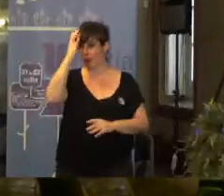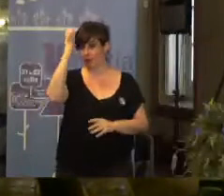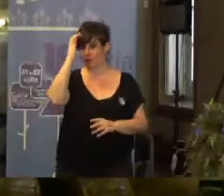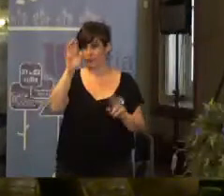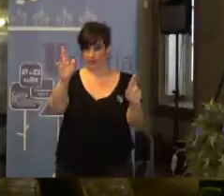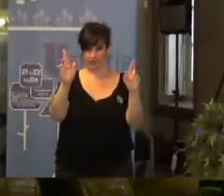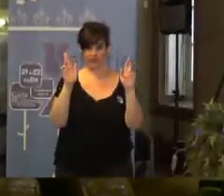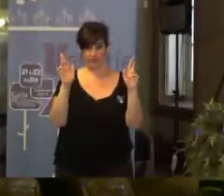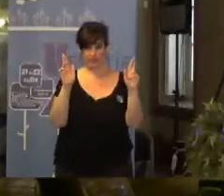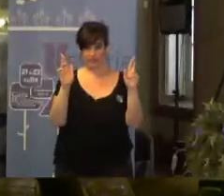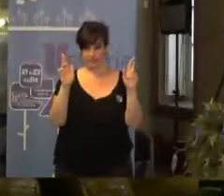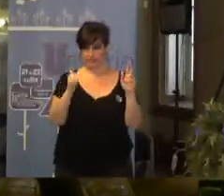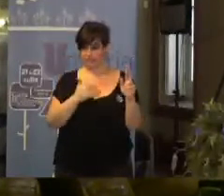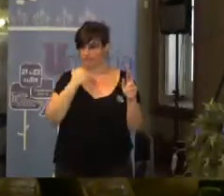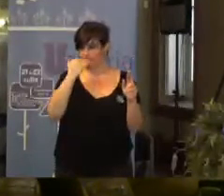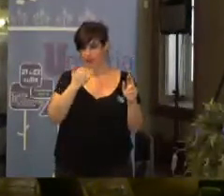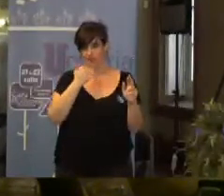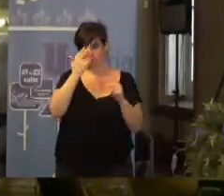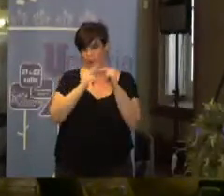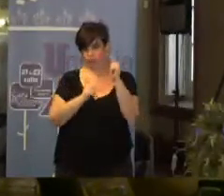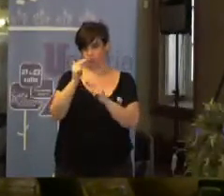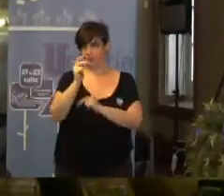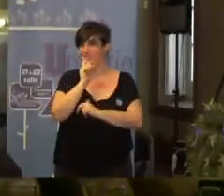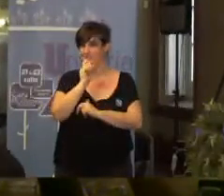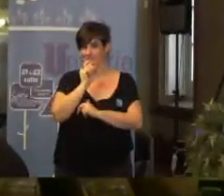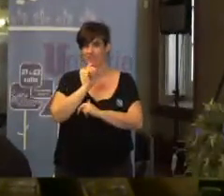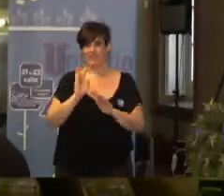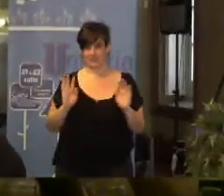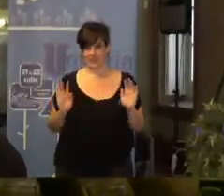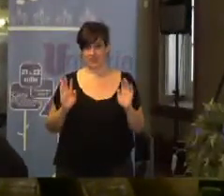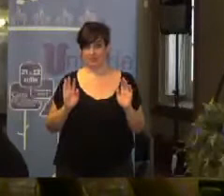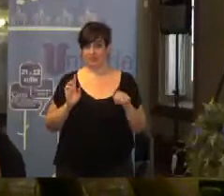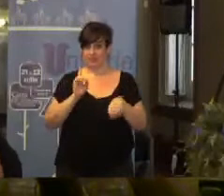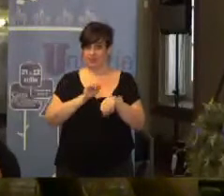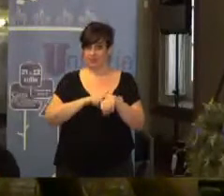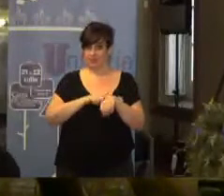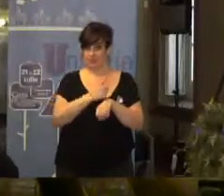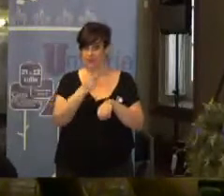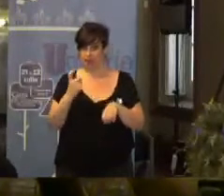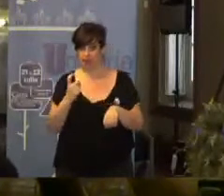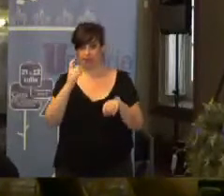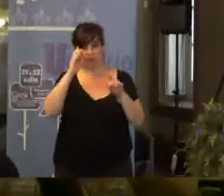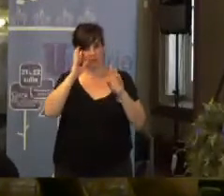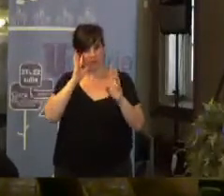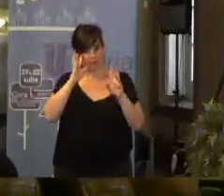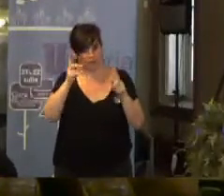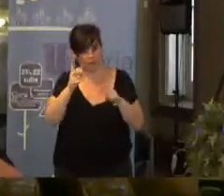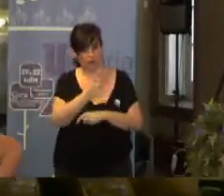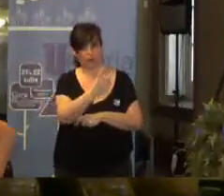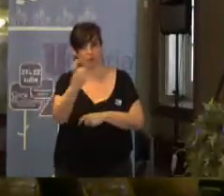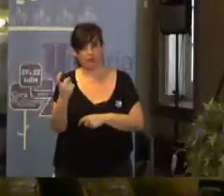esperanza é algo difícil de construir, o sea, leva tempo e leva esforzo. Por tanto, é